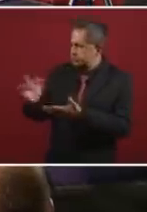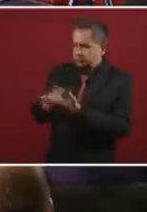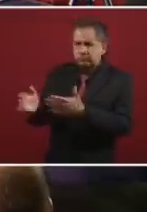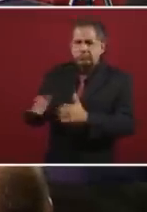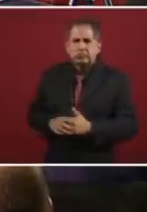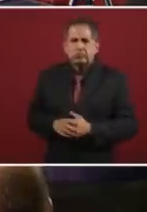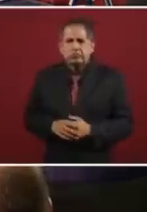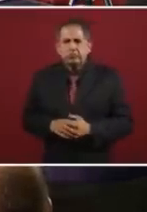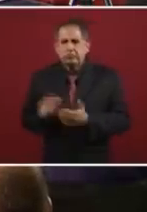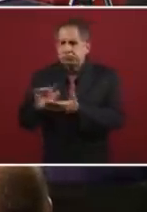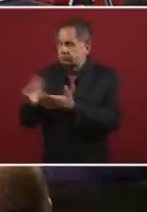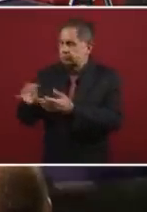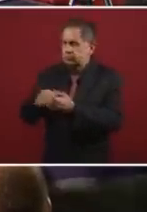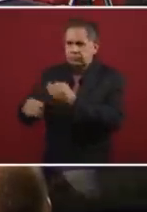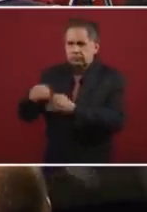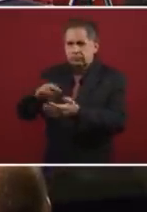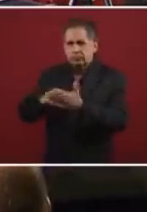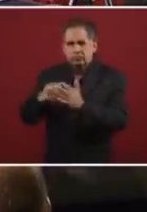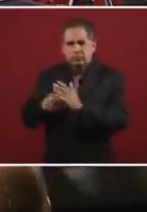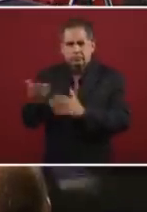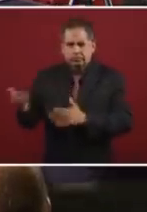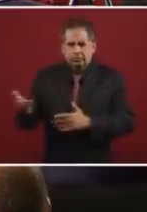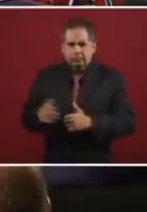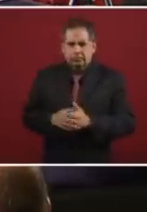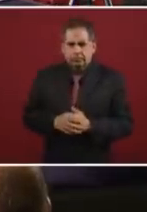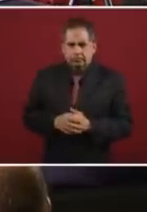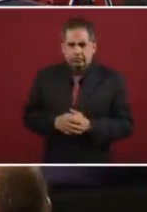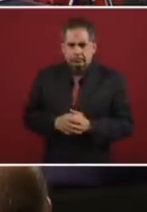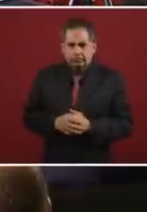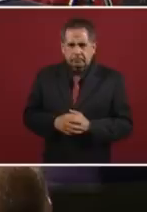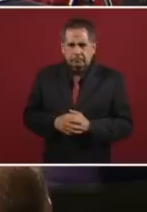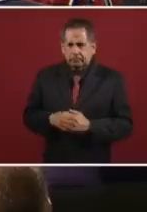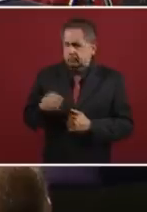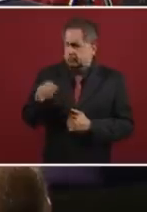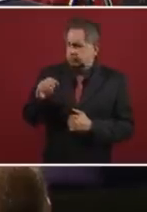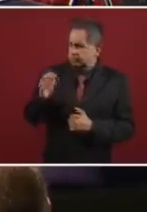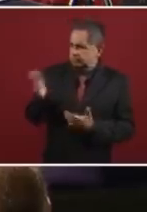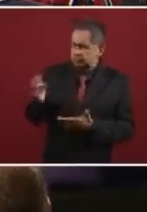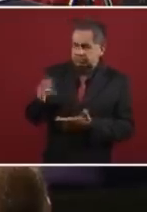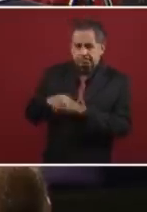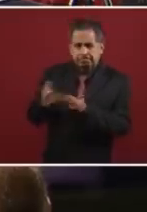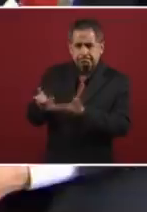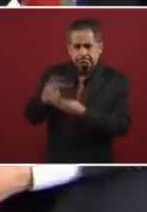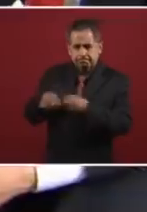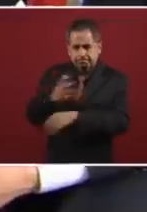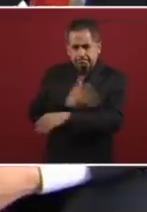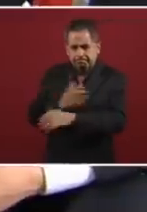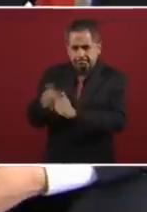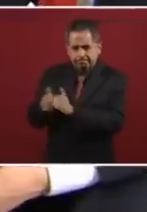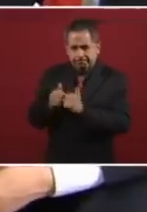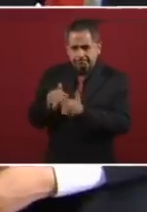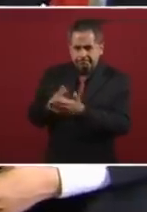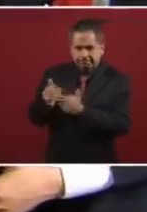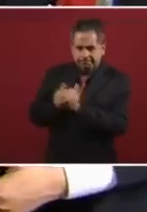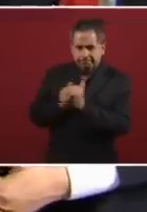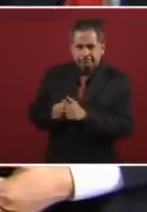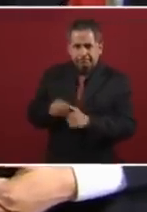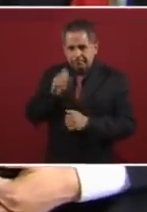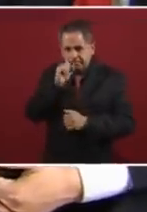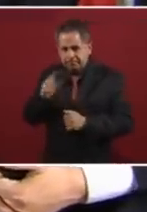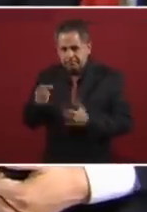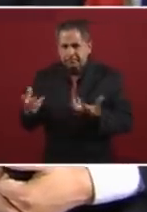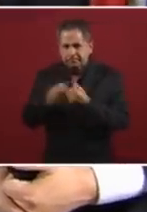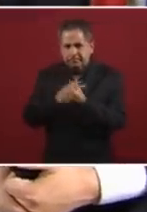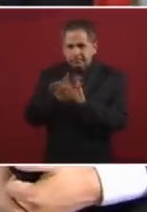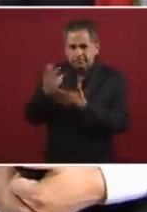muchas gracias al ingeniero este señor que nos acompaña aquí usted también está en